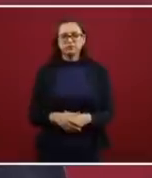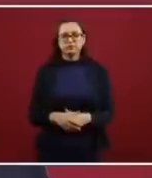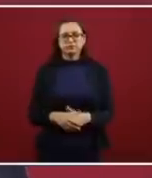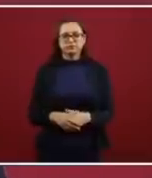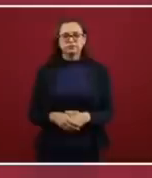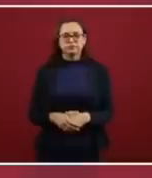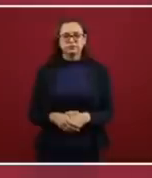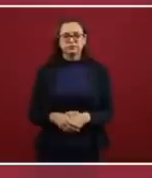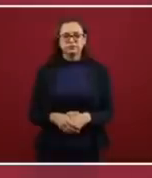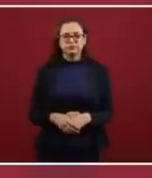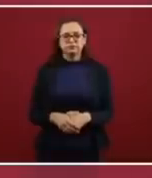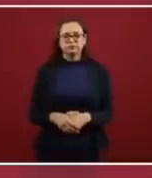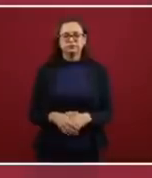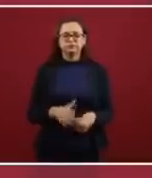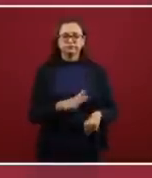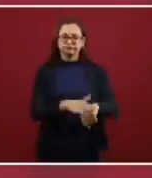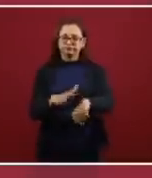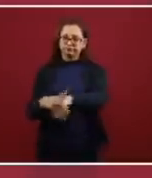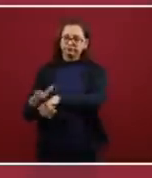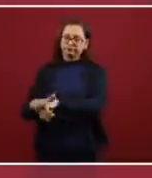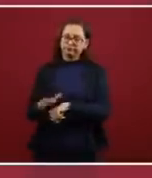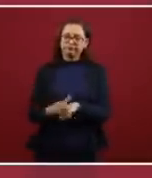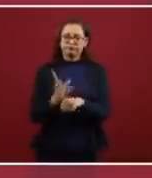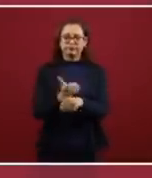vamos a convocarlos